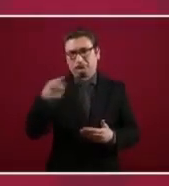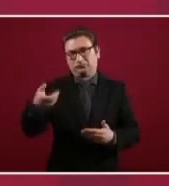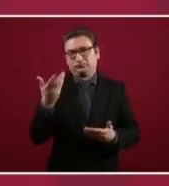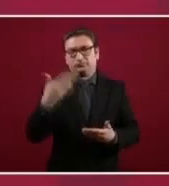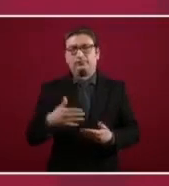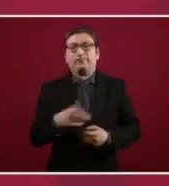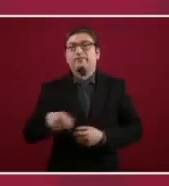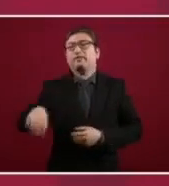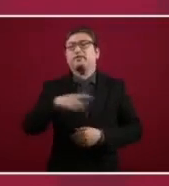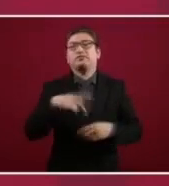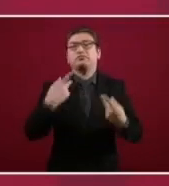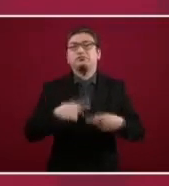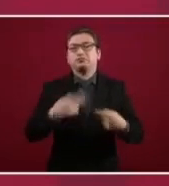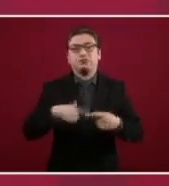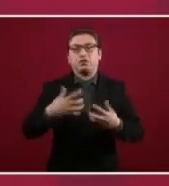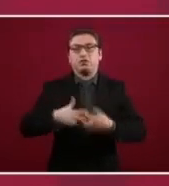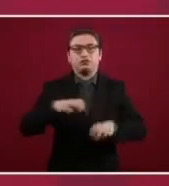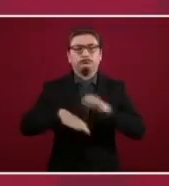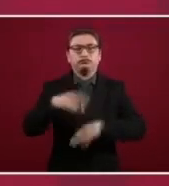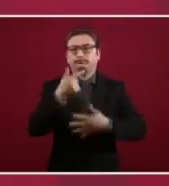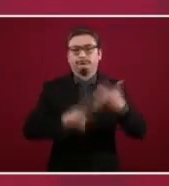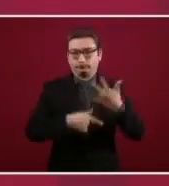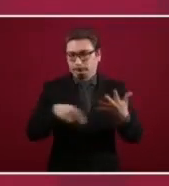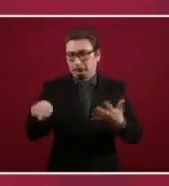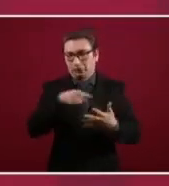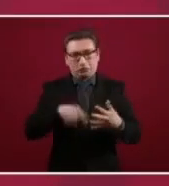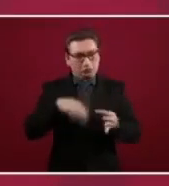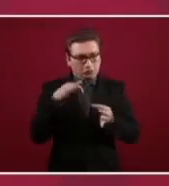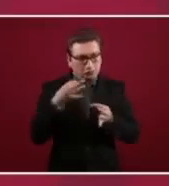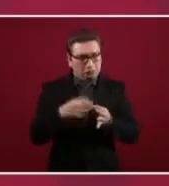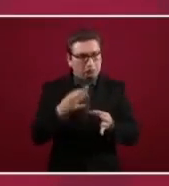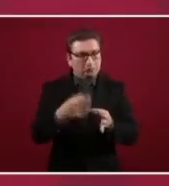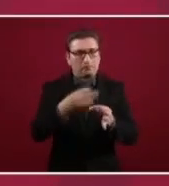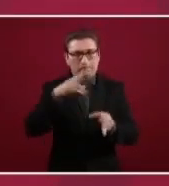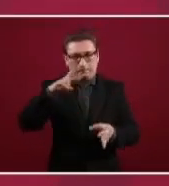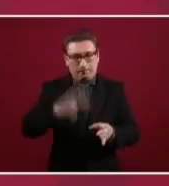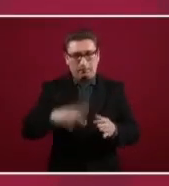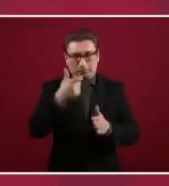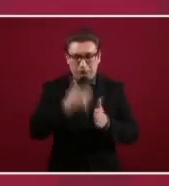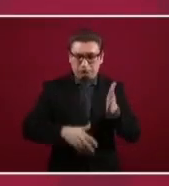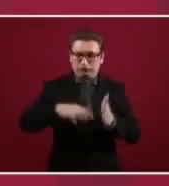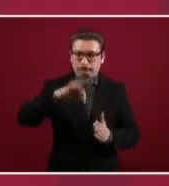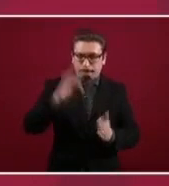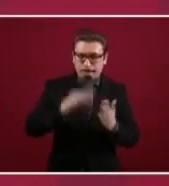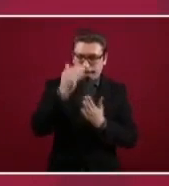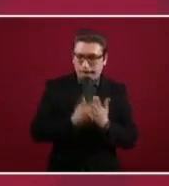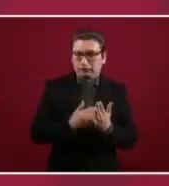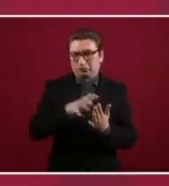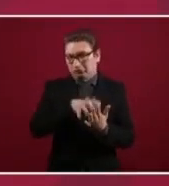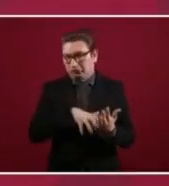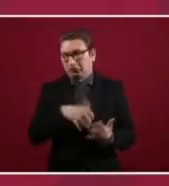que cumplan que realmente bajen los precios